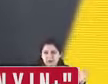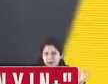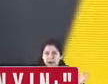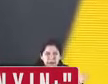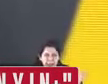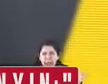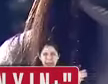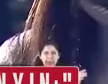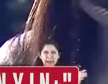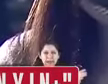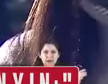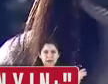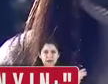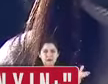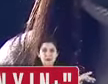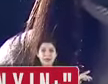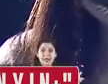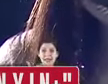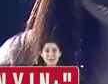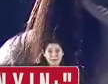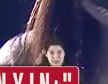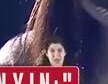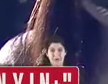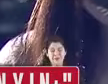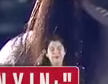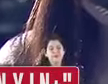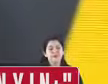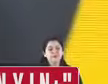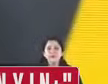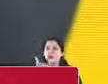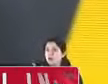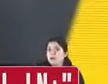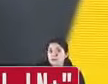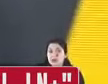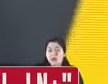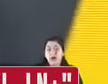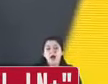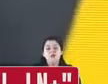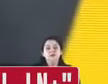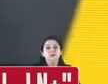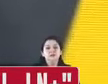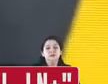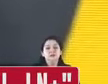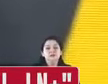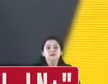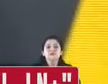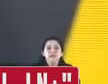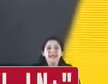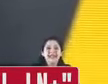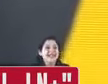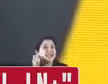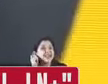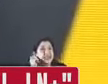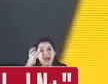medio mi hija mi hija qué tenía 12 años